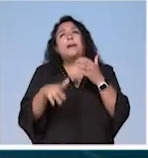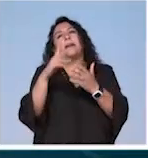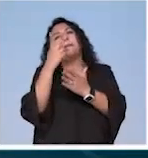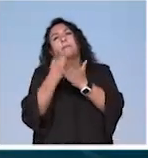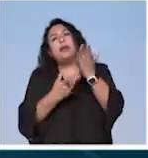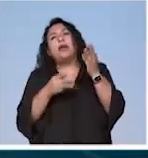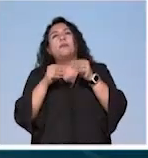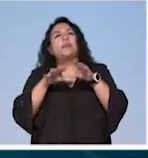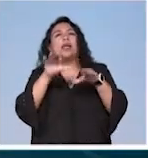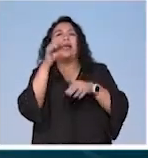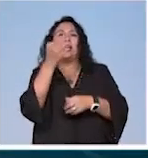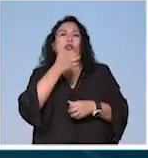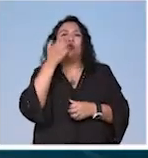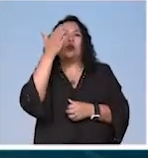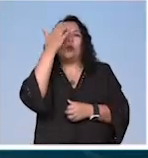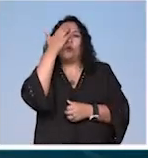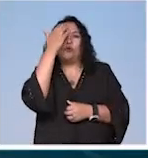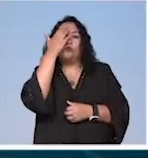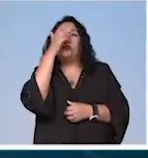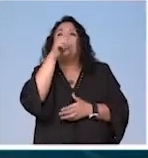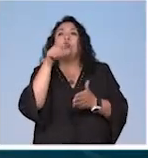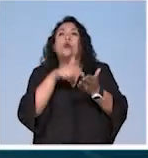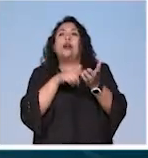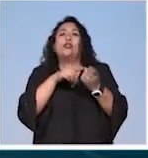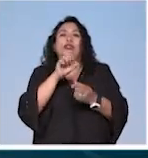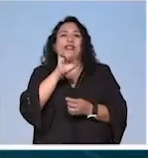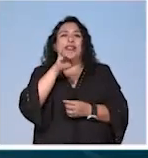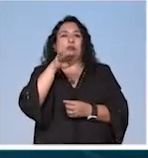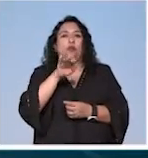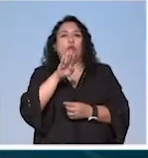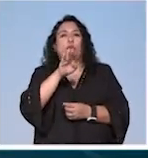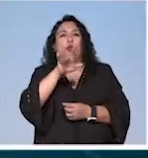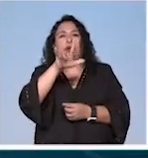de expansión de la escuela el conocido anfiteatro Simón Bolívar.